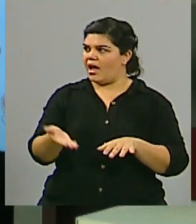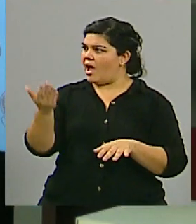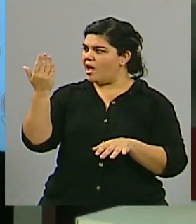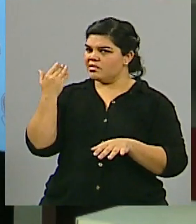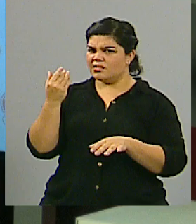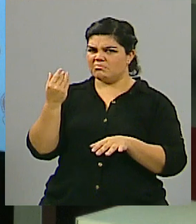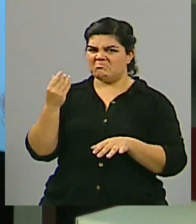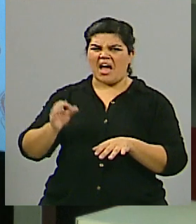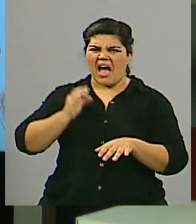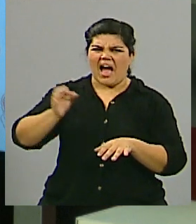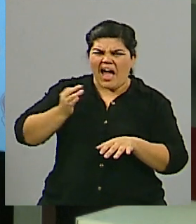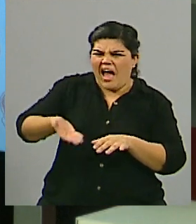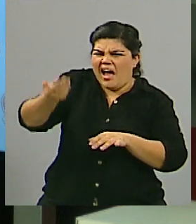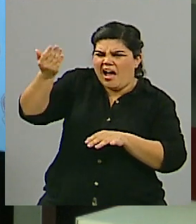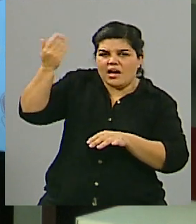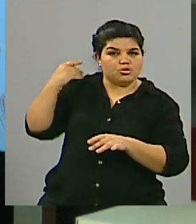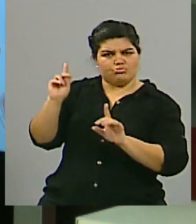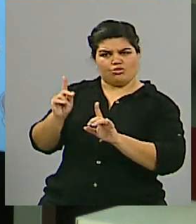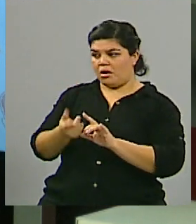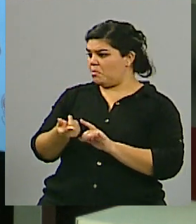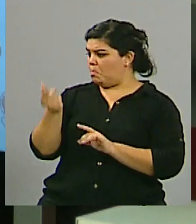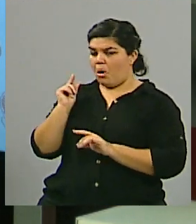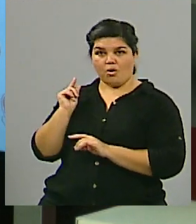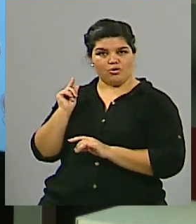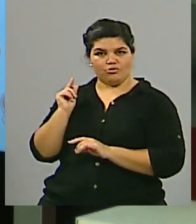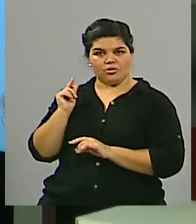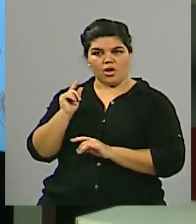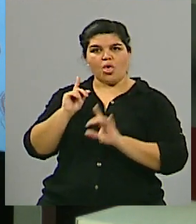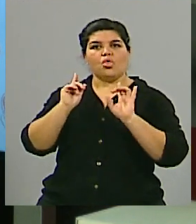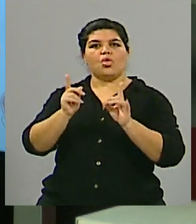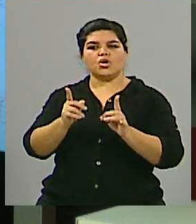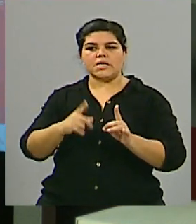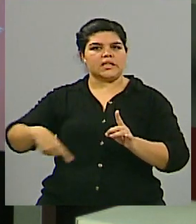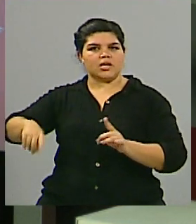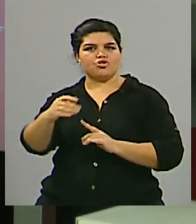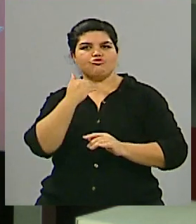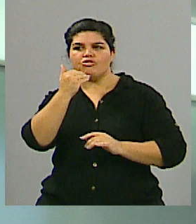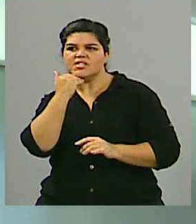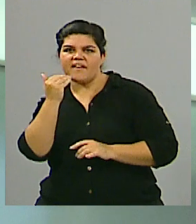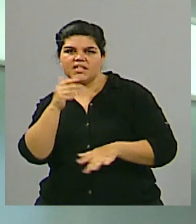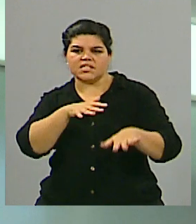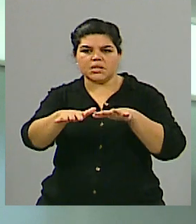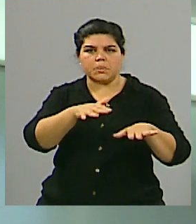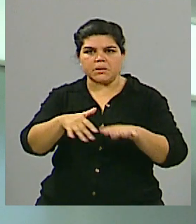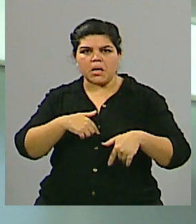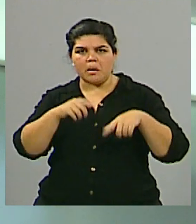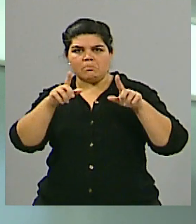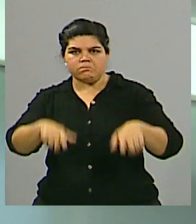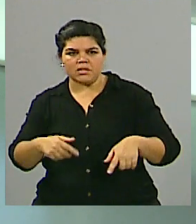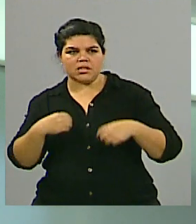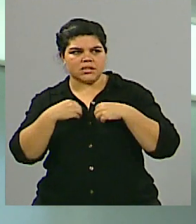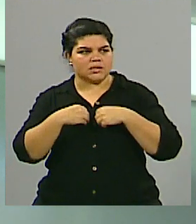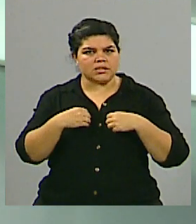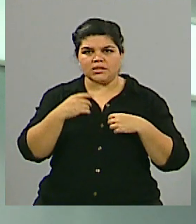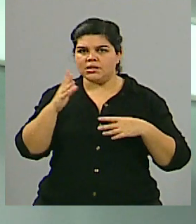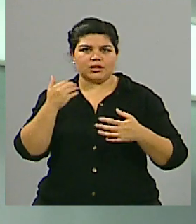no muchos años atrás, los docentes no estaban preparados para contener ciertas situaciones y sentían que tal vez no tenían esas